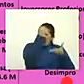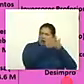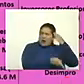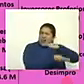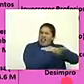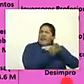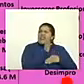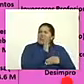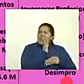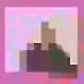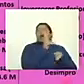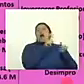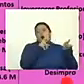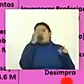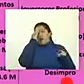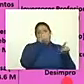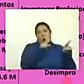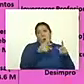sepamos.